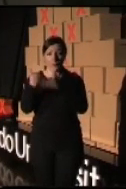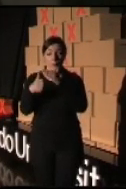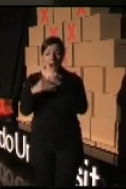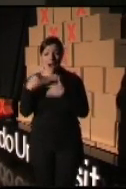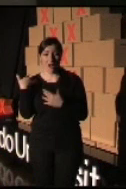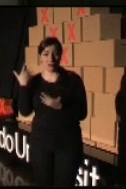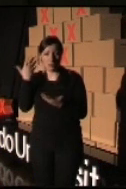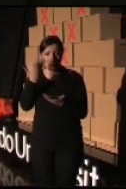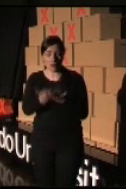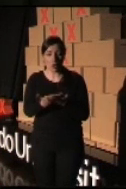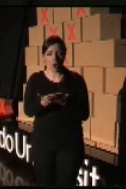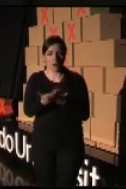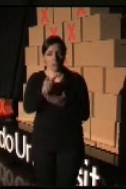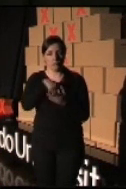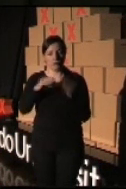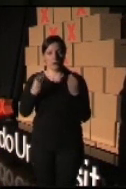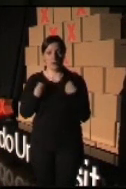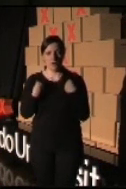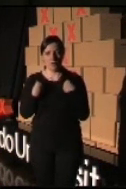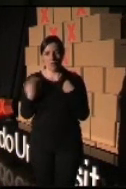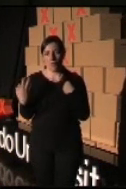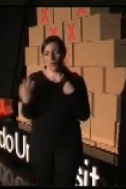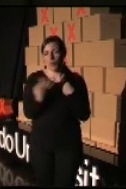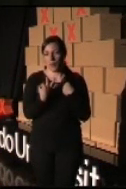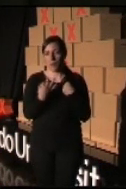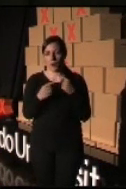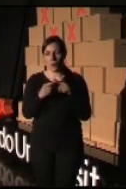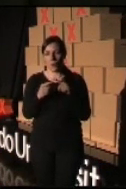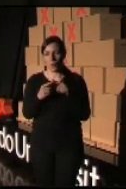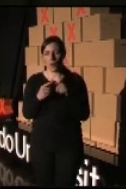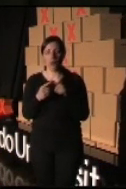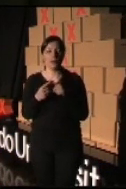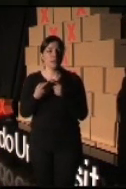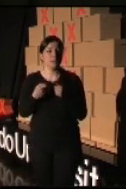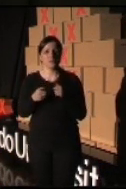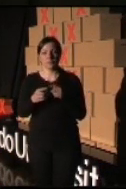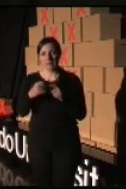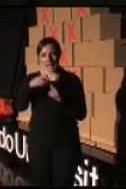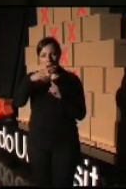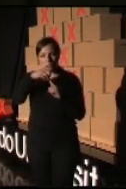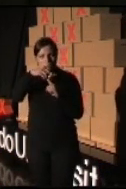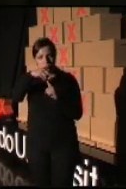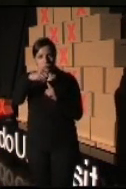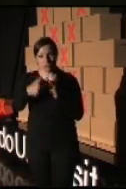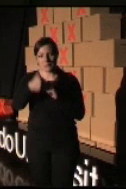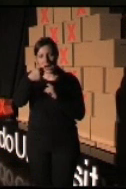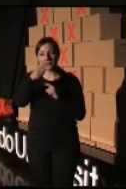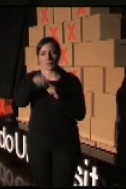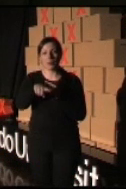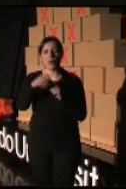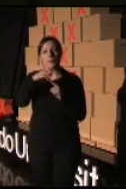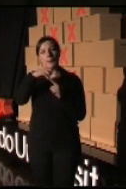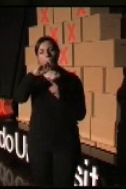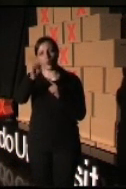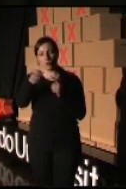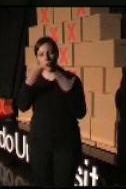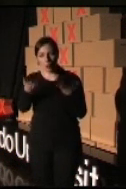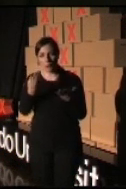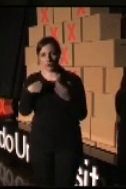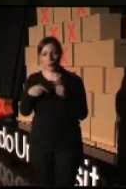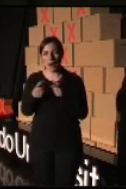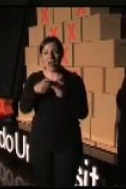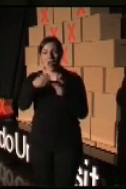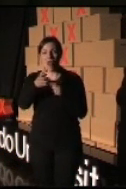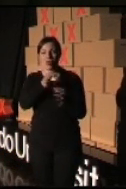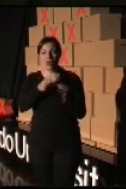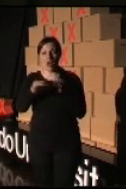actual que vivimos, todavía tenía que quedarse muchos saltos, tenía que haber más hitos. Y otro hito fue la aparición de las células eucariotas,